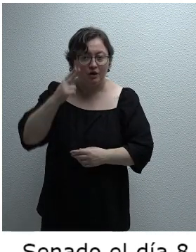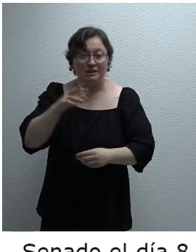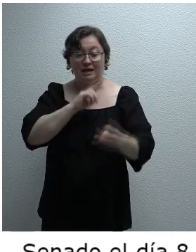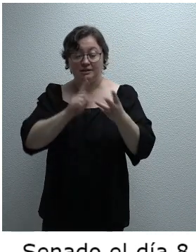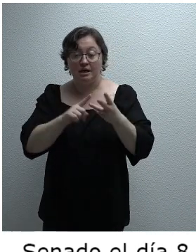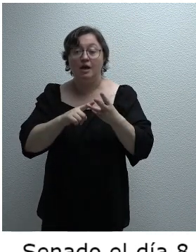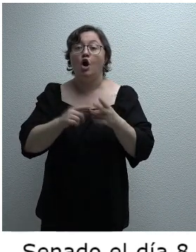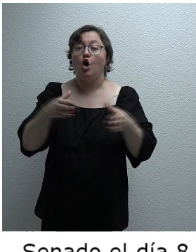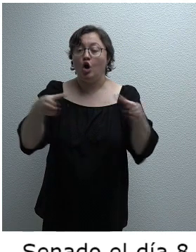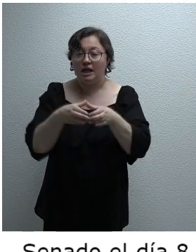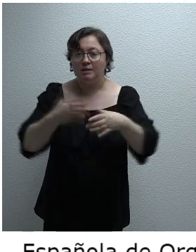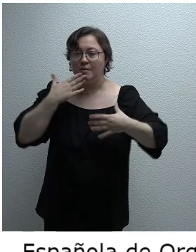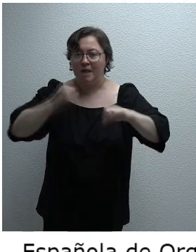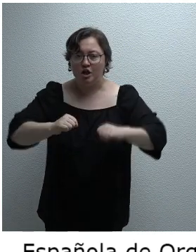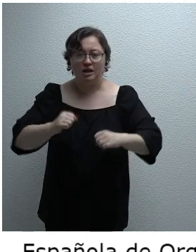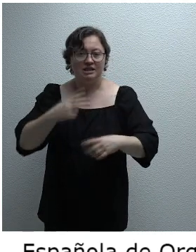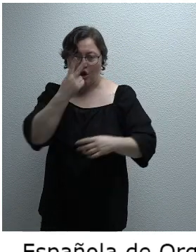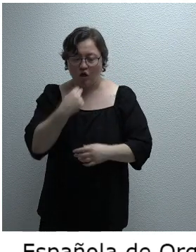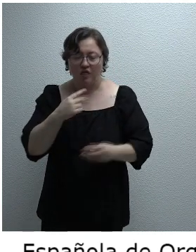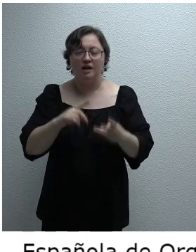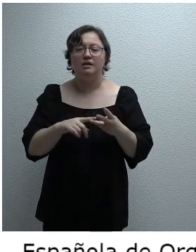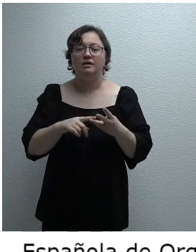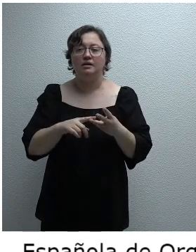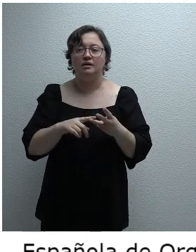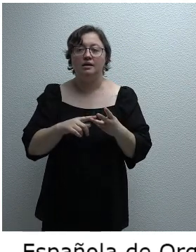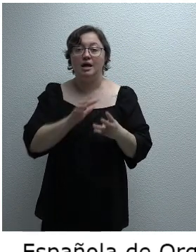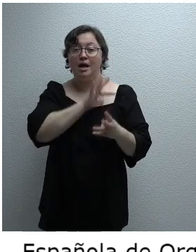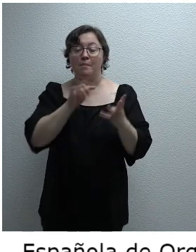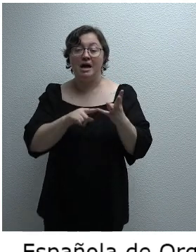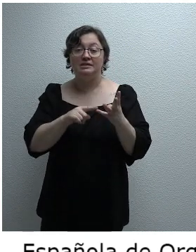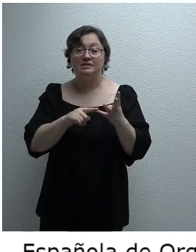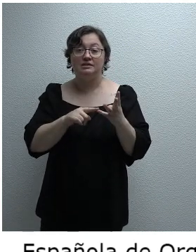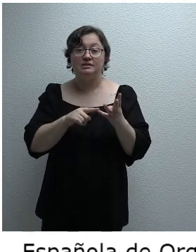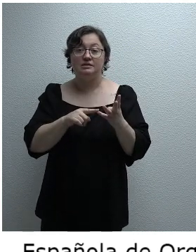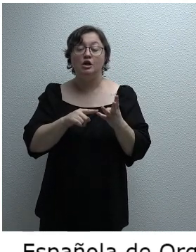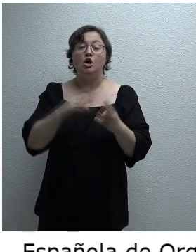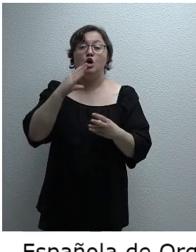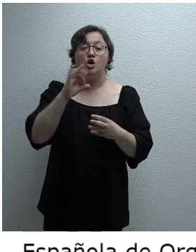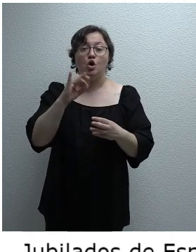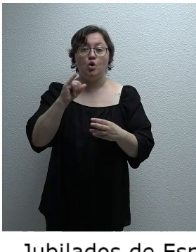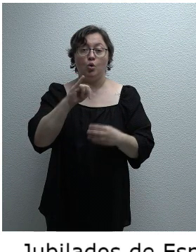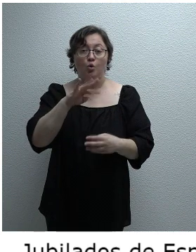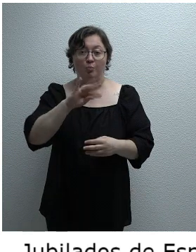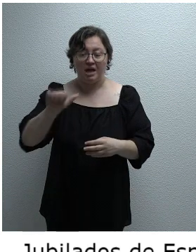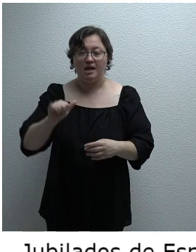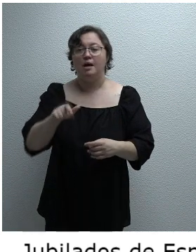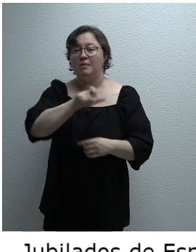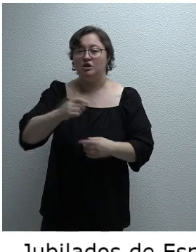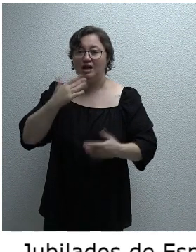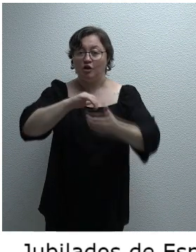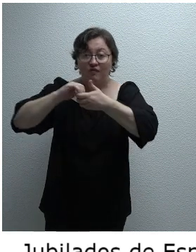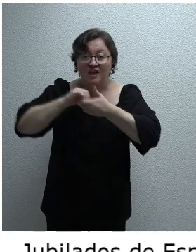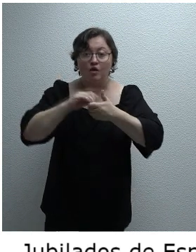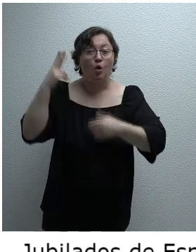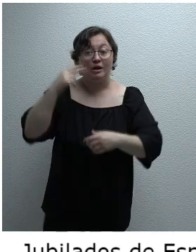de Mayores de ONCE, de Unidad Progresista, y también CONJUPE, la Confederación Nacional de Jubilados y Pensionistas, que